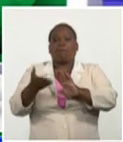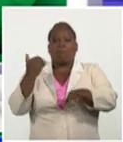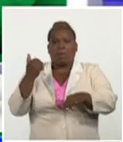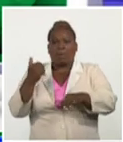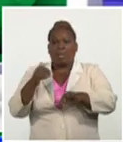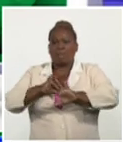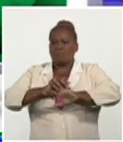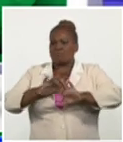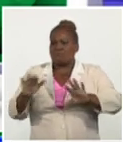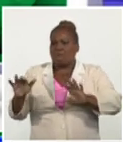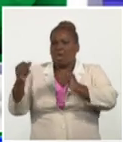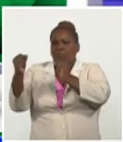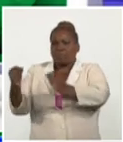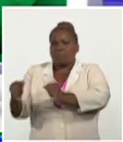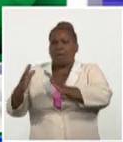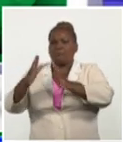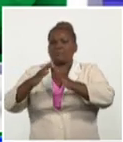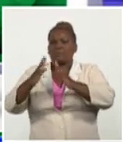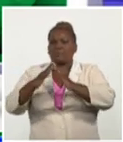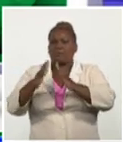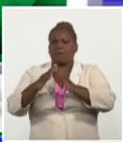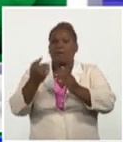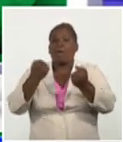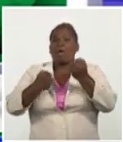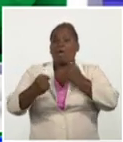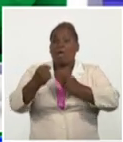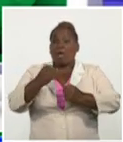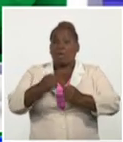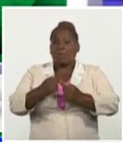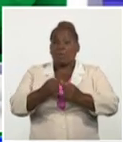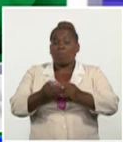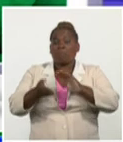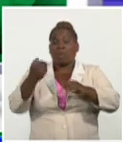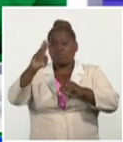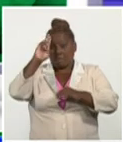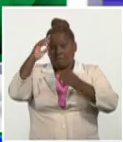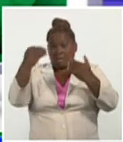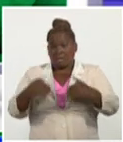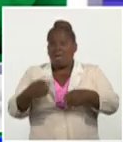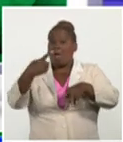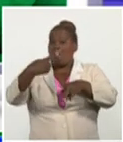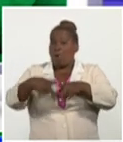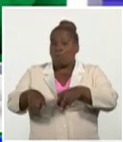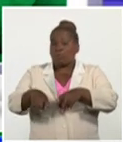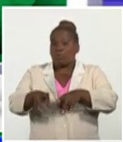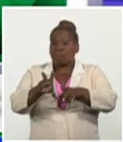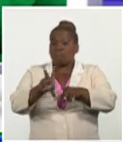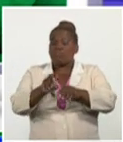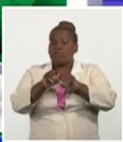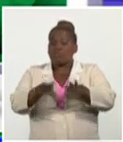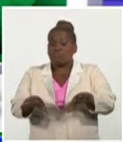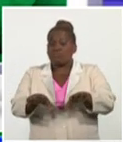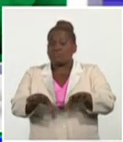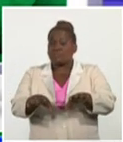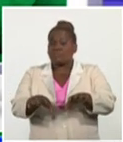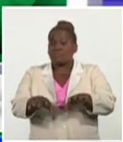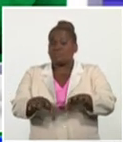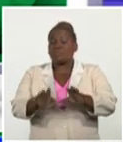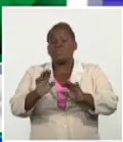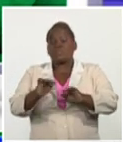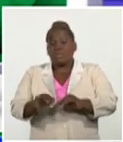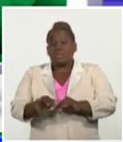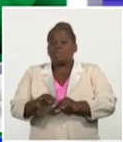alta, unos alta clínica, otras alta epidemiológica, y como siempre reitero, no exentos de un grupo de